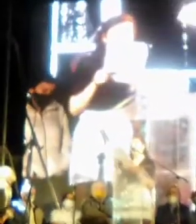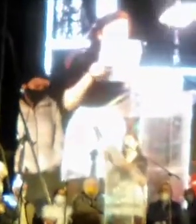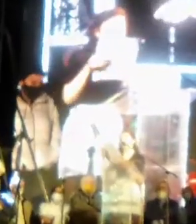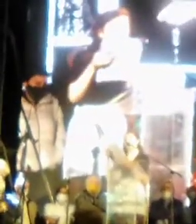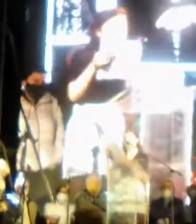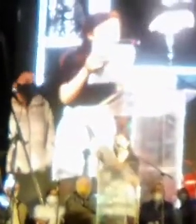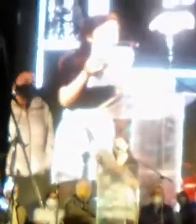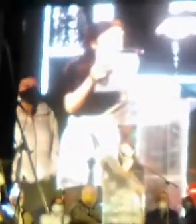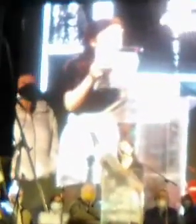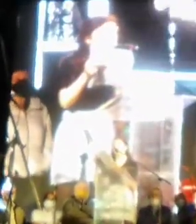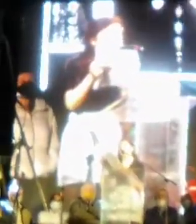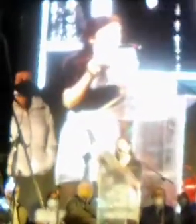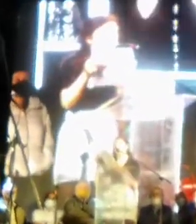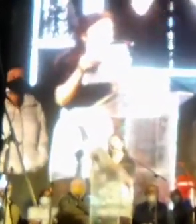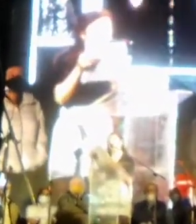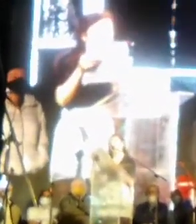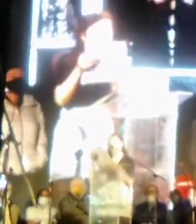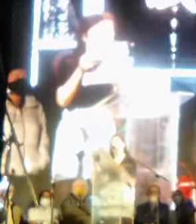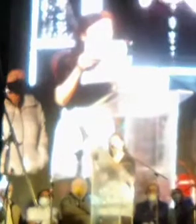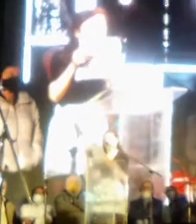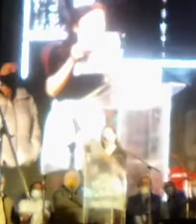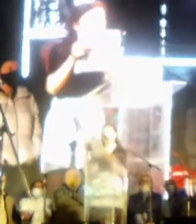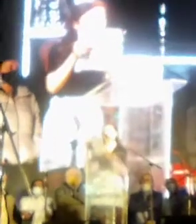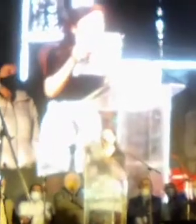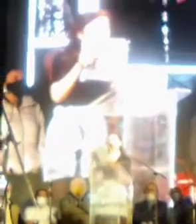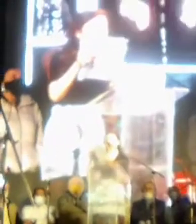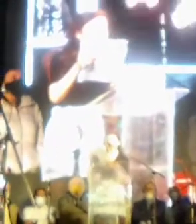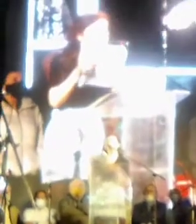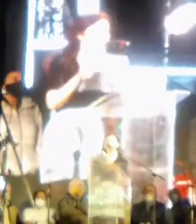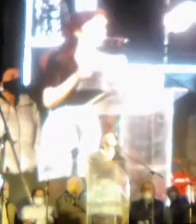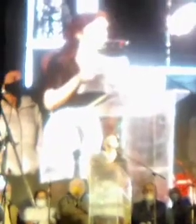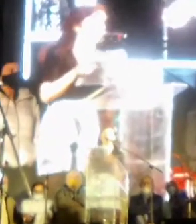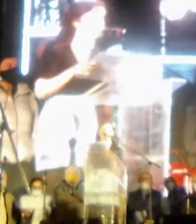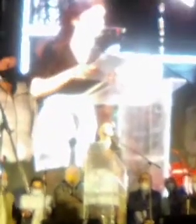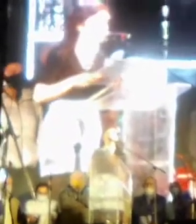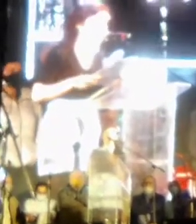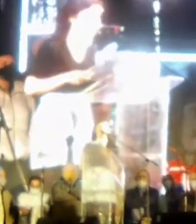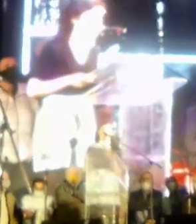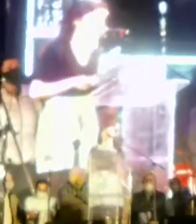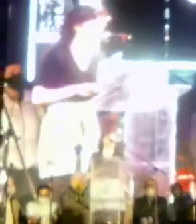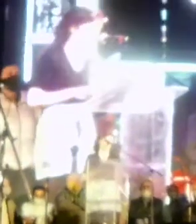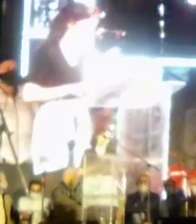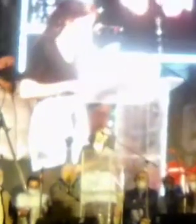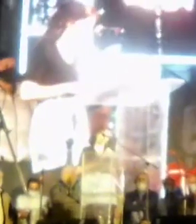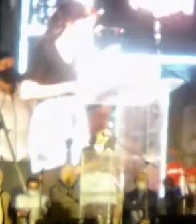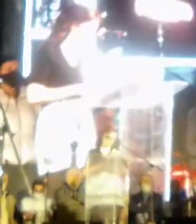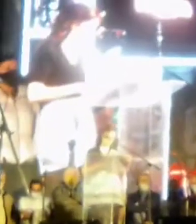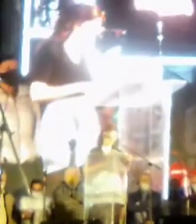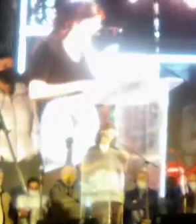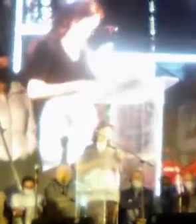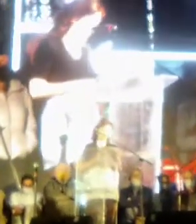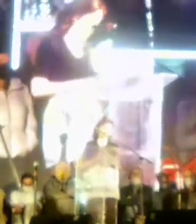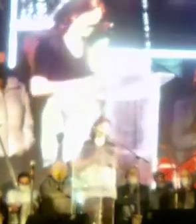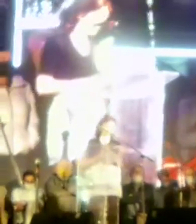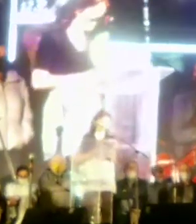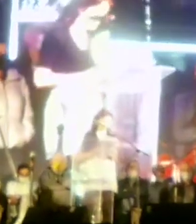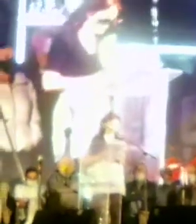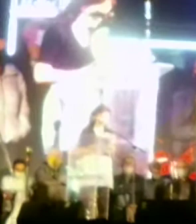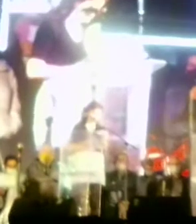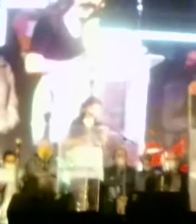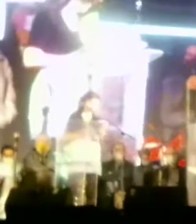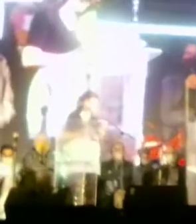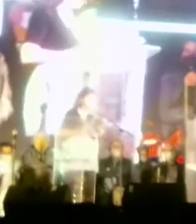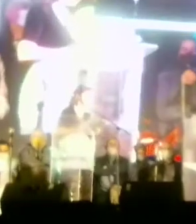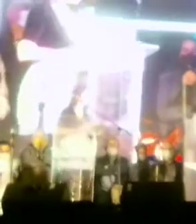democrático e integrarse a la comisión por la anulación de los 135 artículos de la LUC. Dos, nuestro